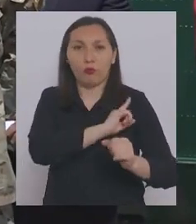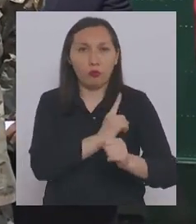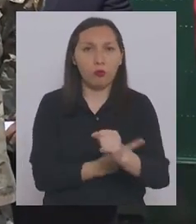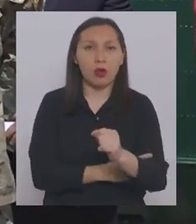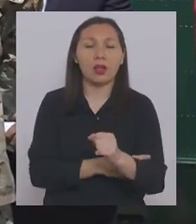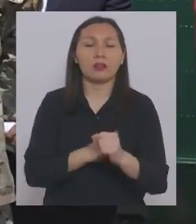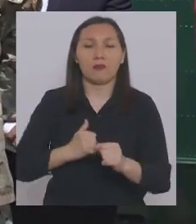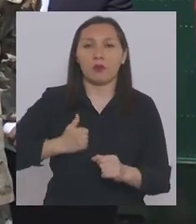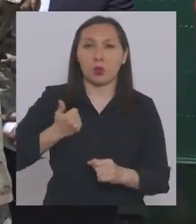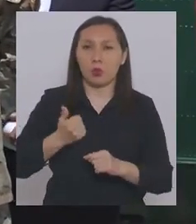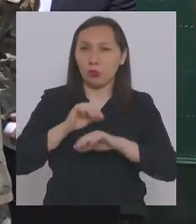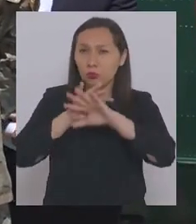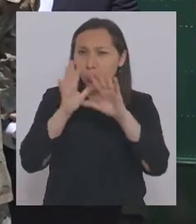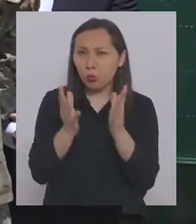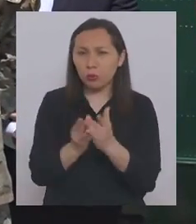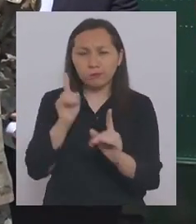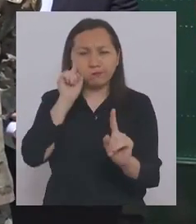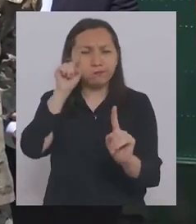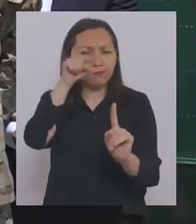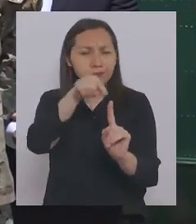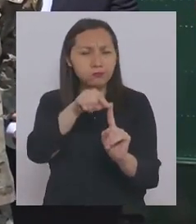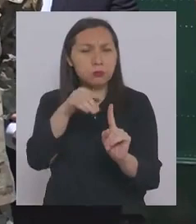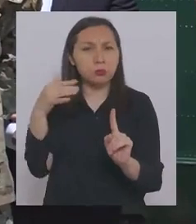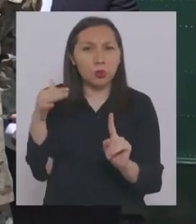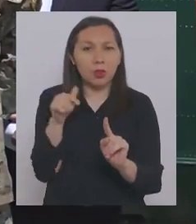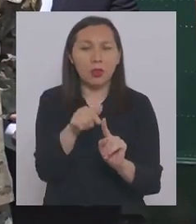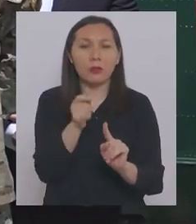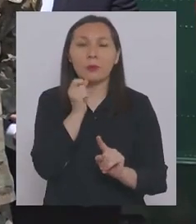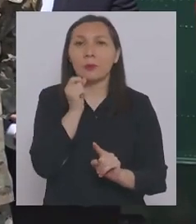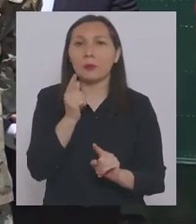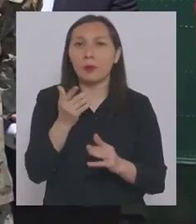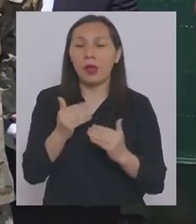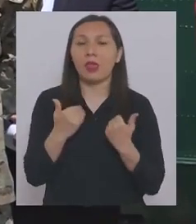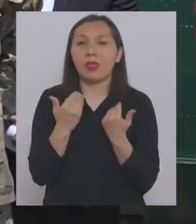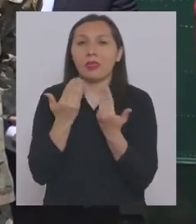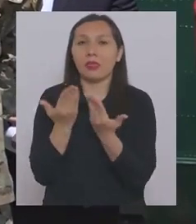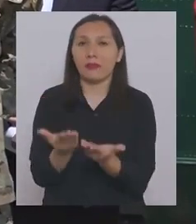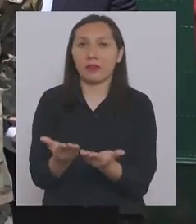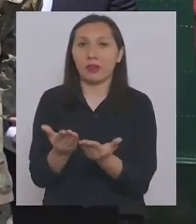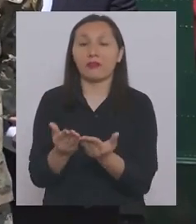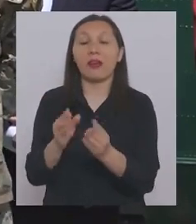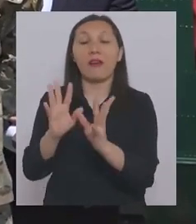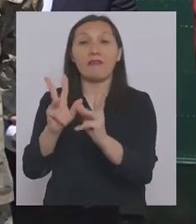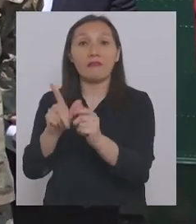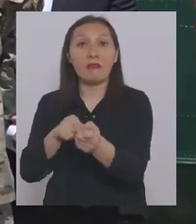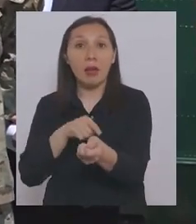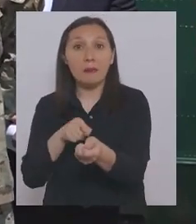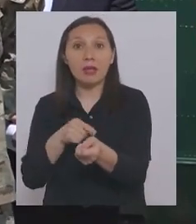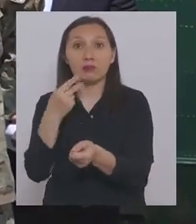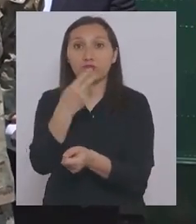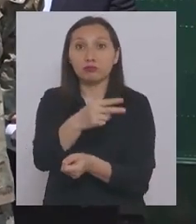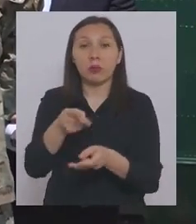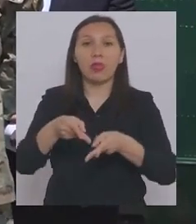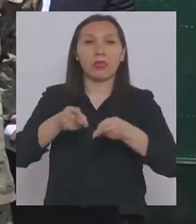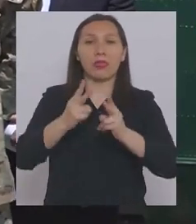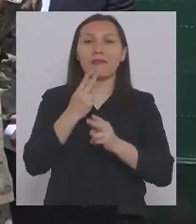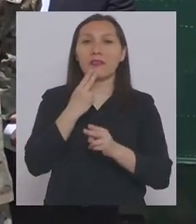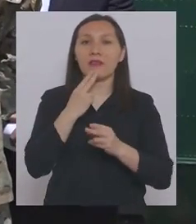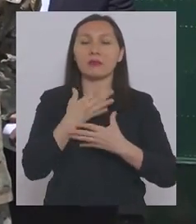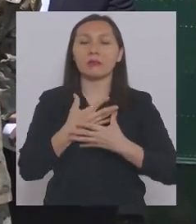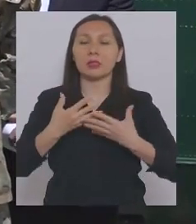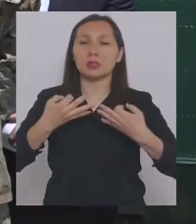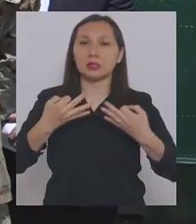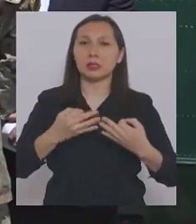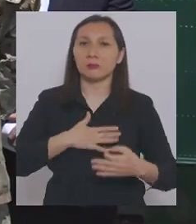mundo, con un propósito de fondo, que es devolverles a las familias su derecho a vivir con mayor